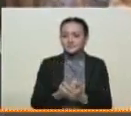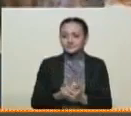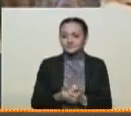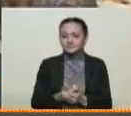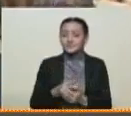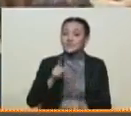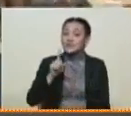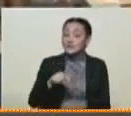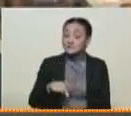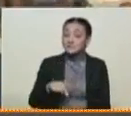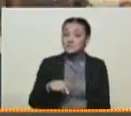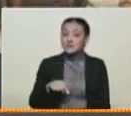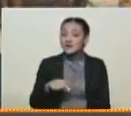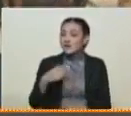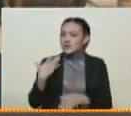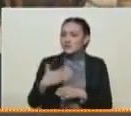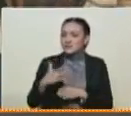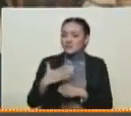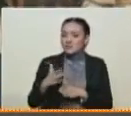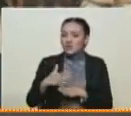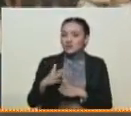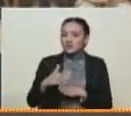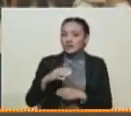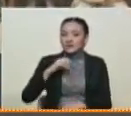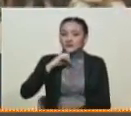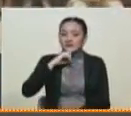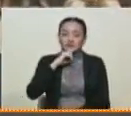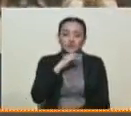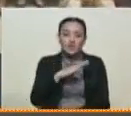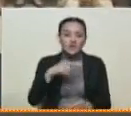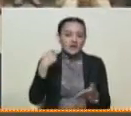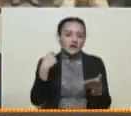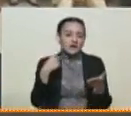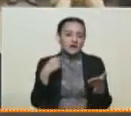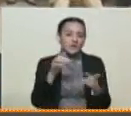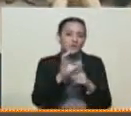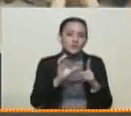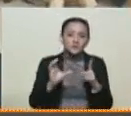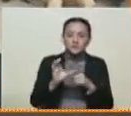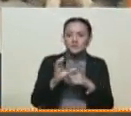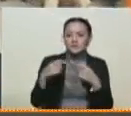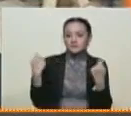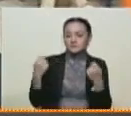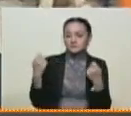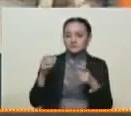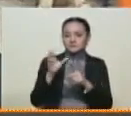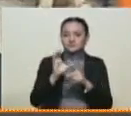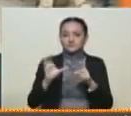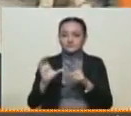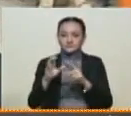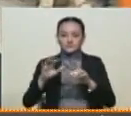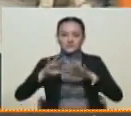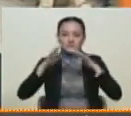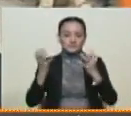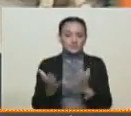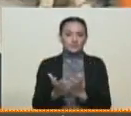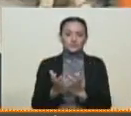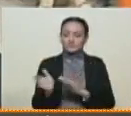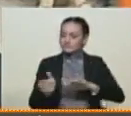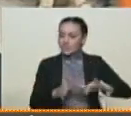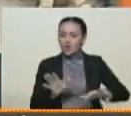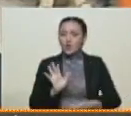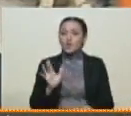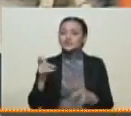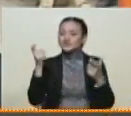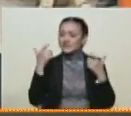incluso a veces dejando a un lado el histórico debate entre la cultura popular y la cultura universal. Yo creo que